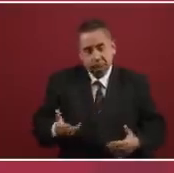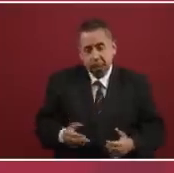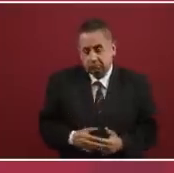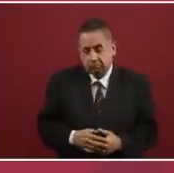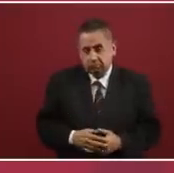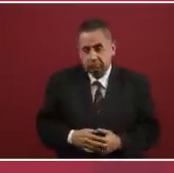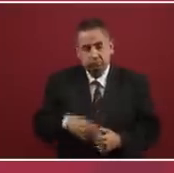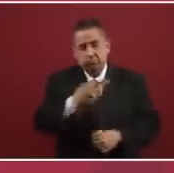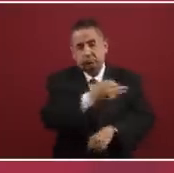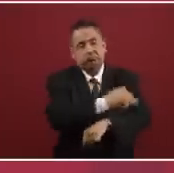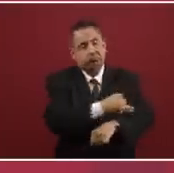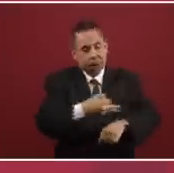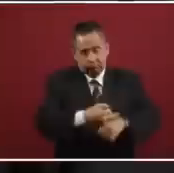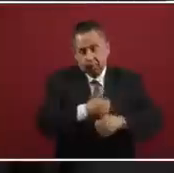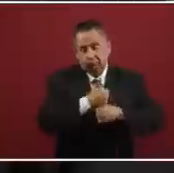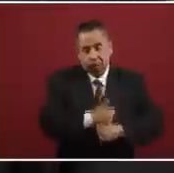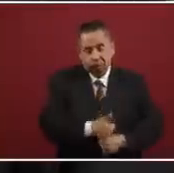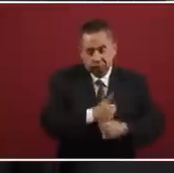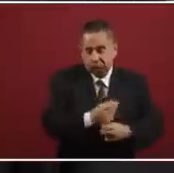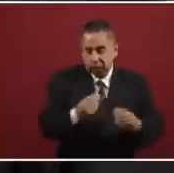a sus familiares.